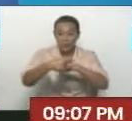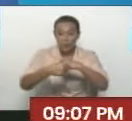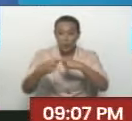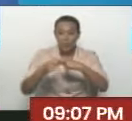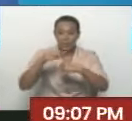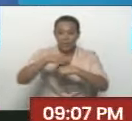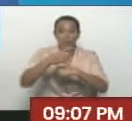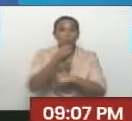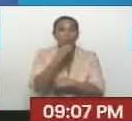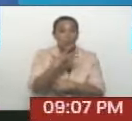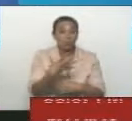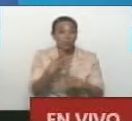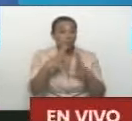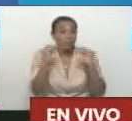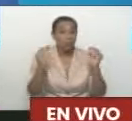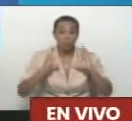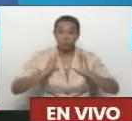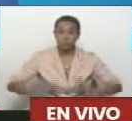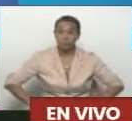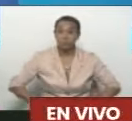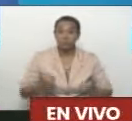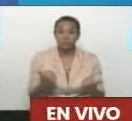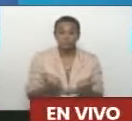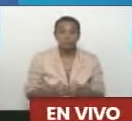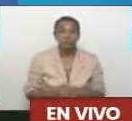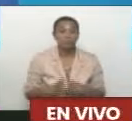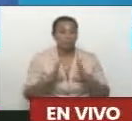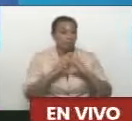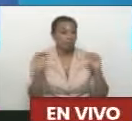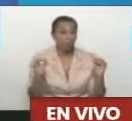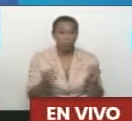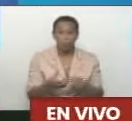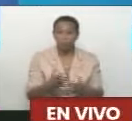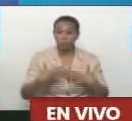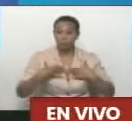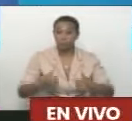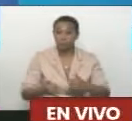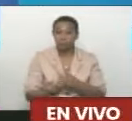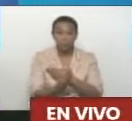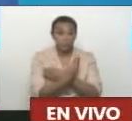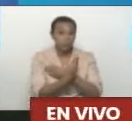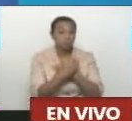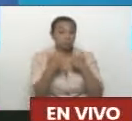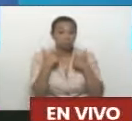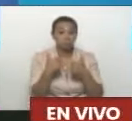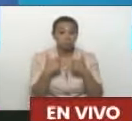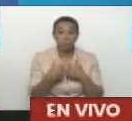Bueno para todo. Mire, es bueno para todo. ¿Verdad, Silita?